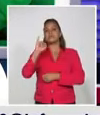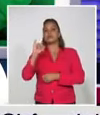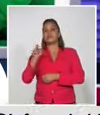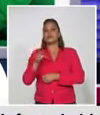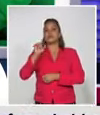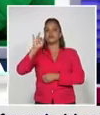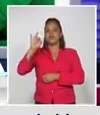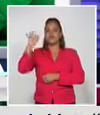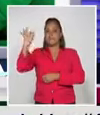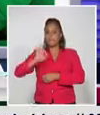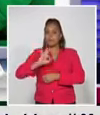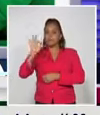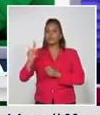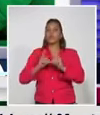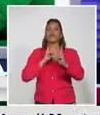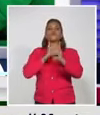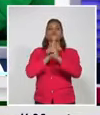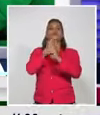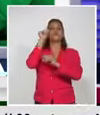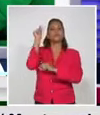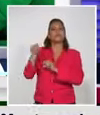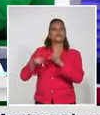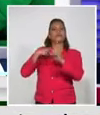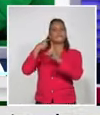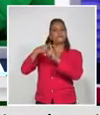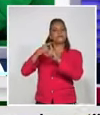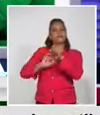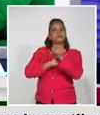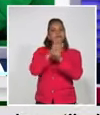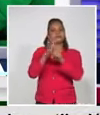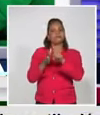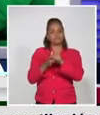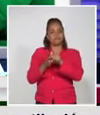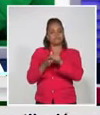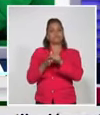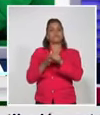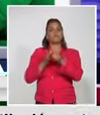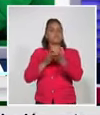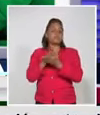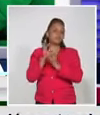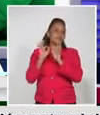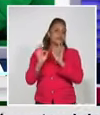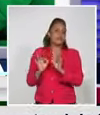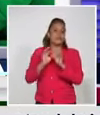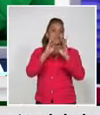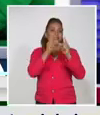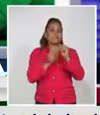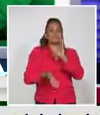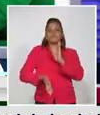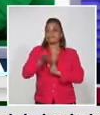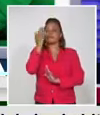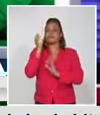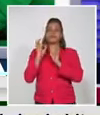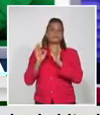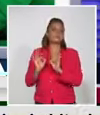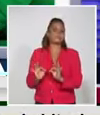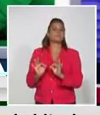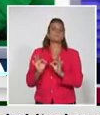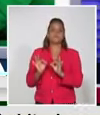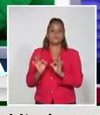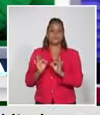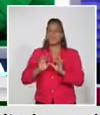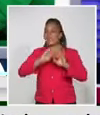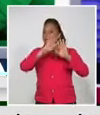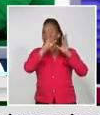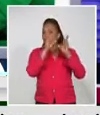96,7% contactos de casos confirmados. Se mantiene así, las cifras más elevadas. Esto hace que en el